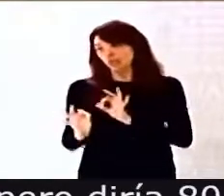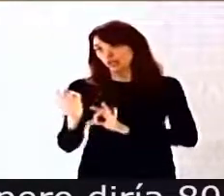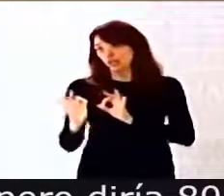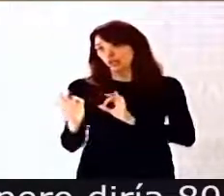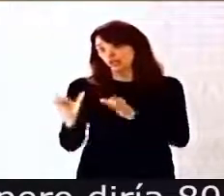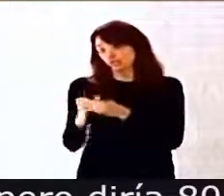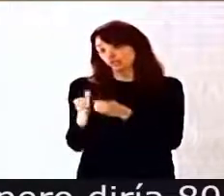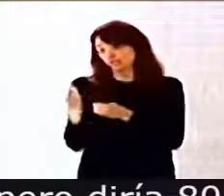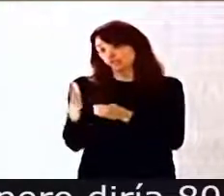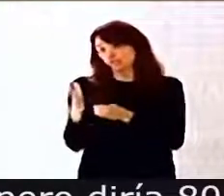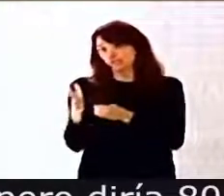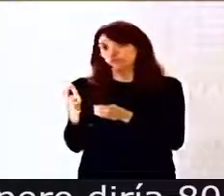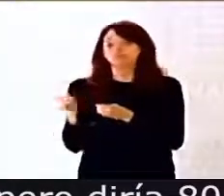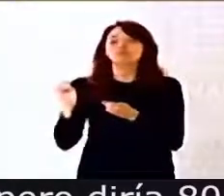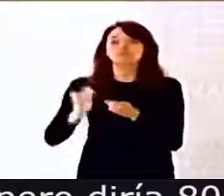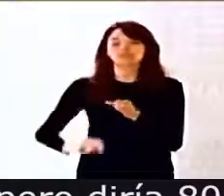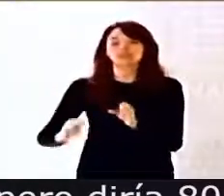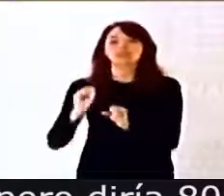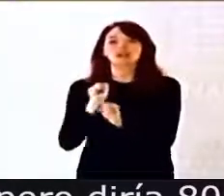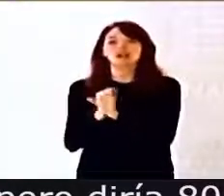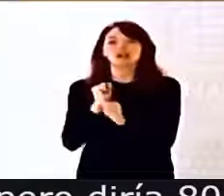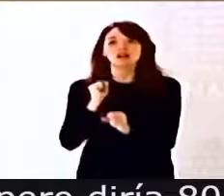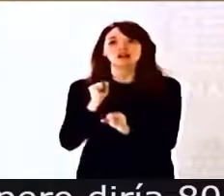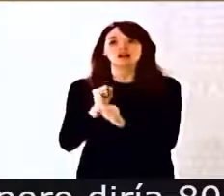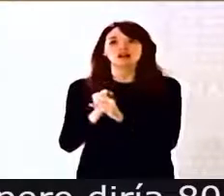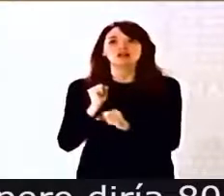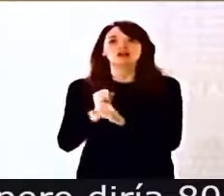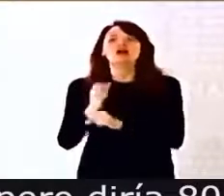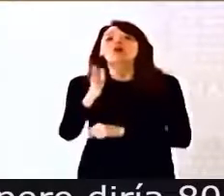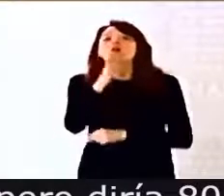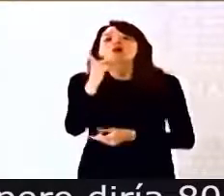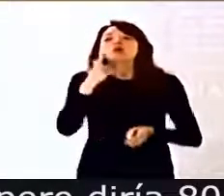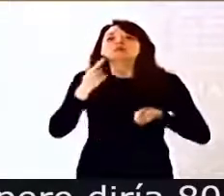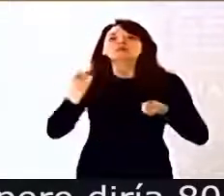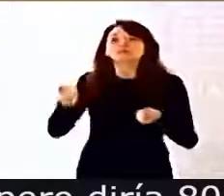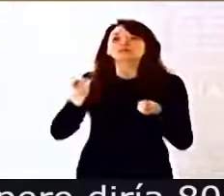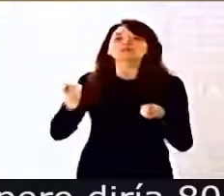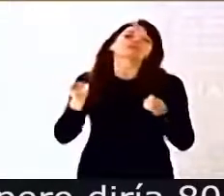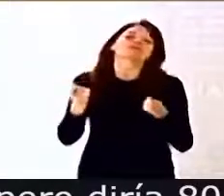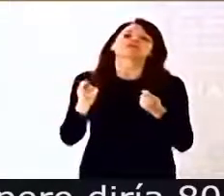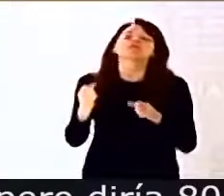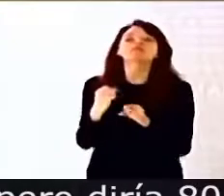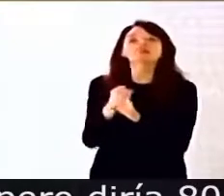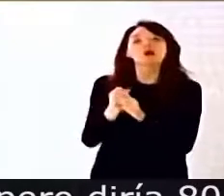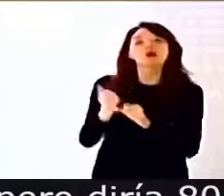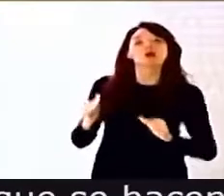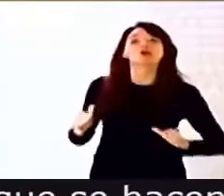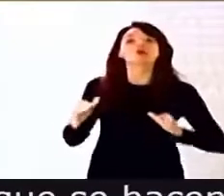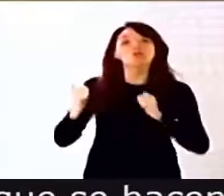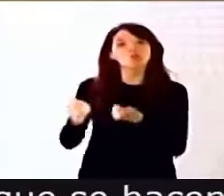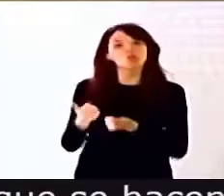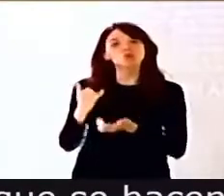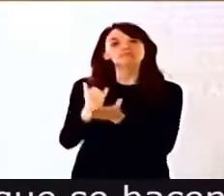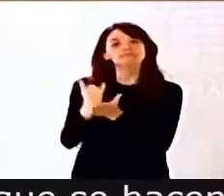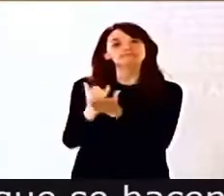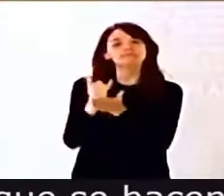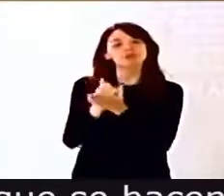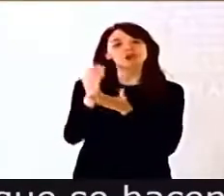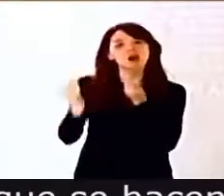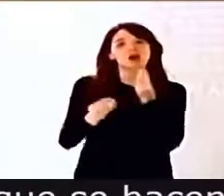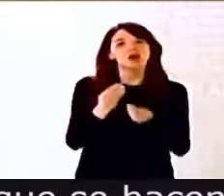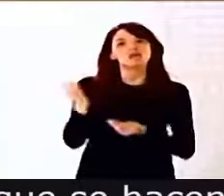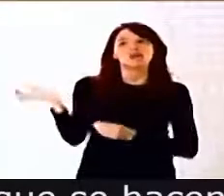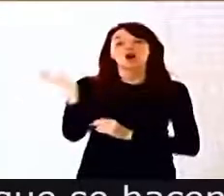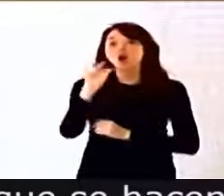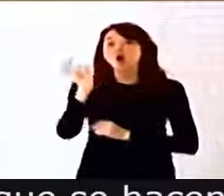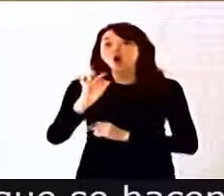en el ámbito de los trabajadores, pero porque se les hacen controles antes de que comiencen a trabajar o porque se les hacen controles antes